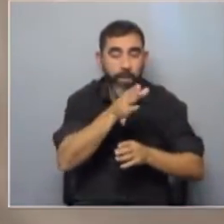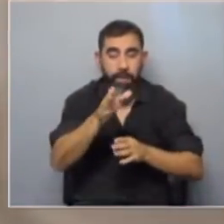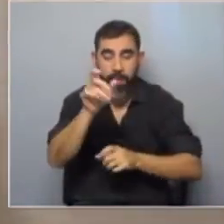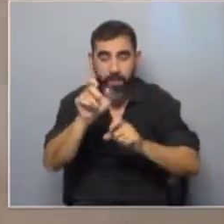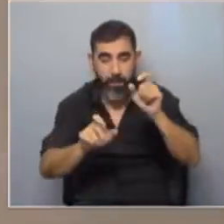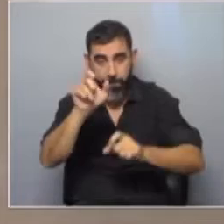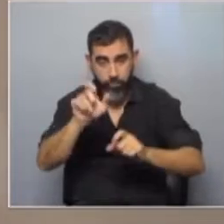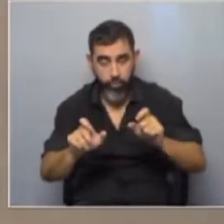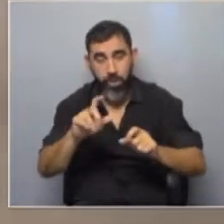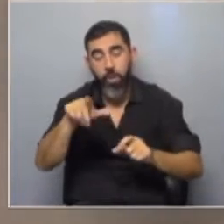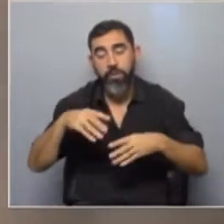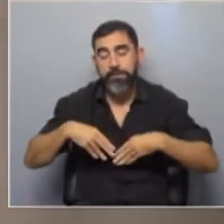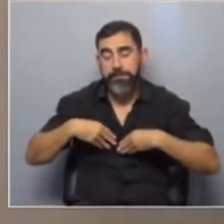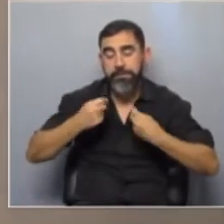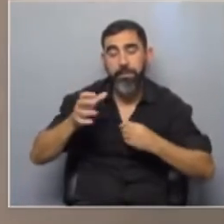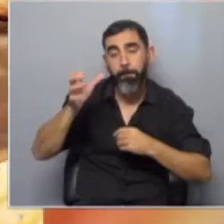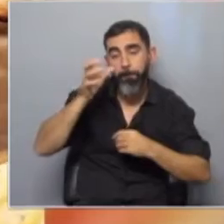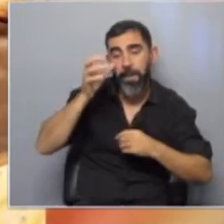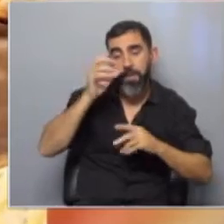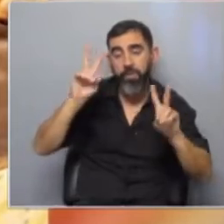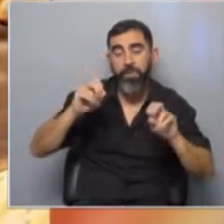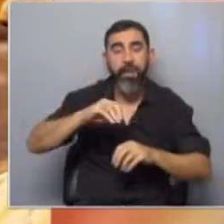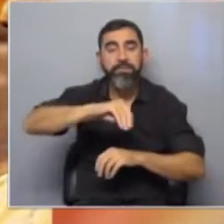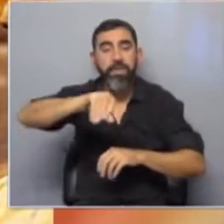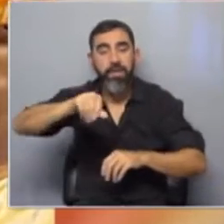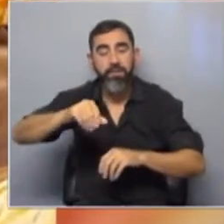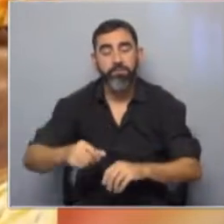otra es la percepción de riesgo asociado al sodio.